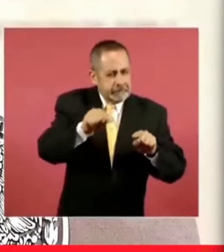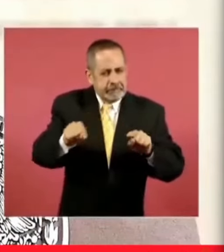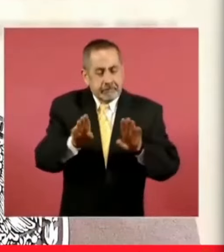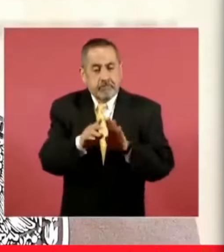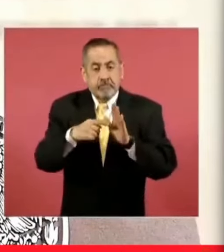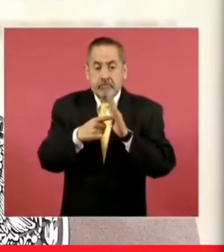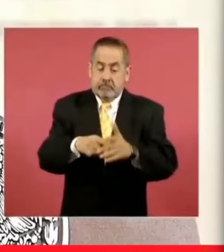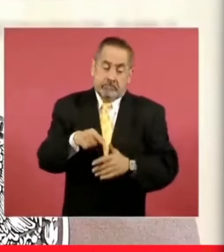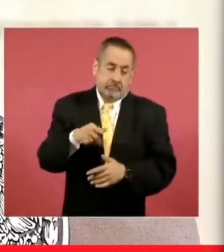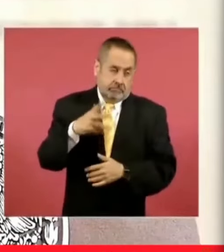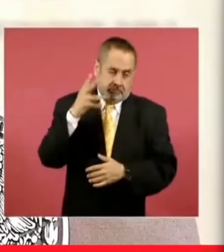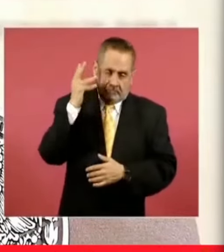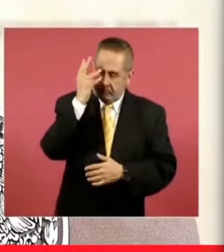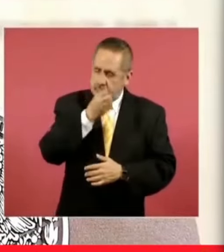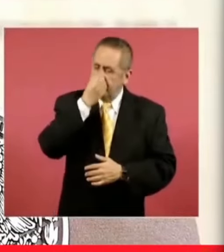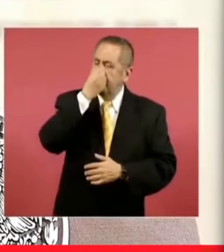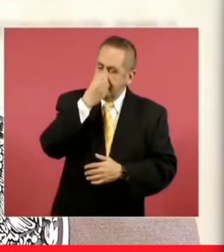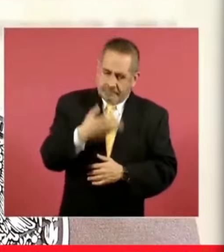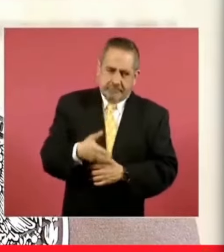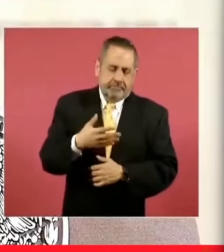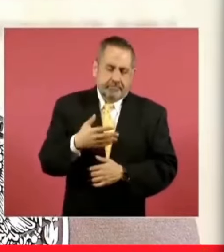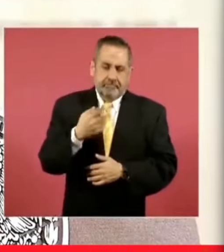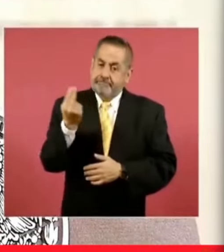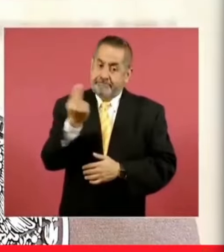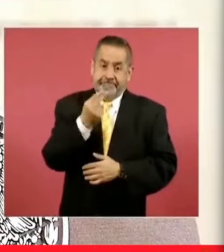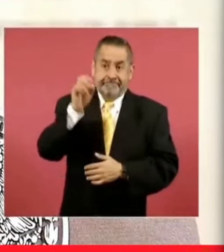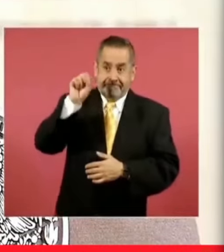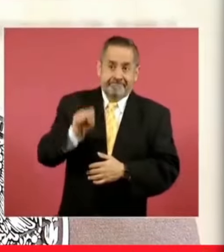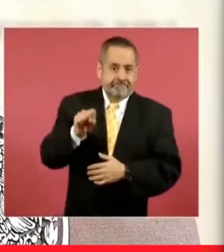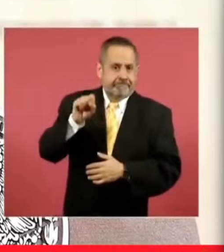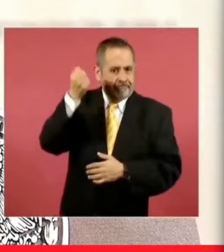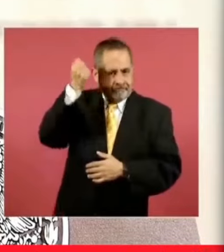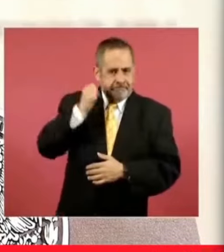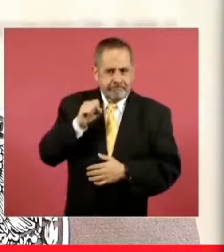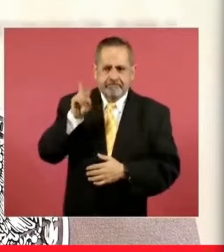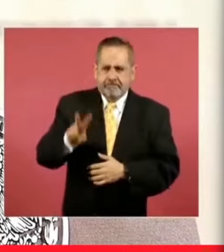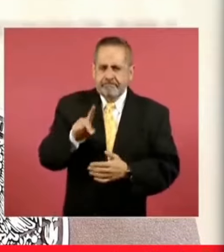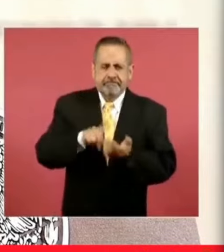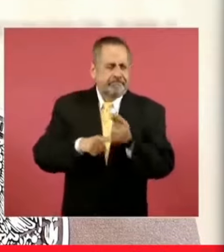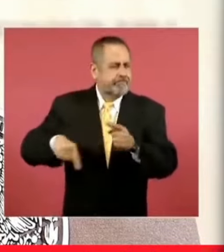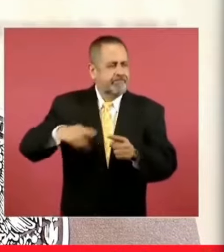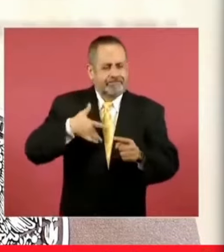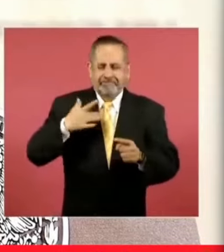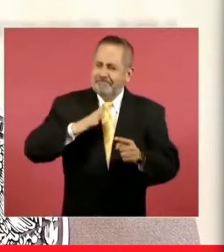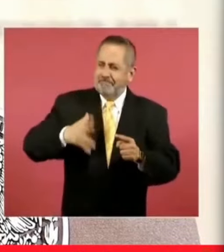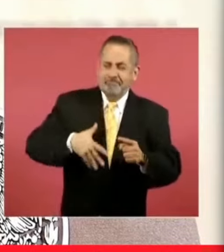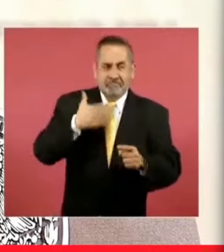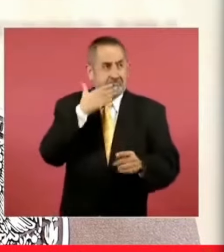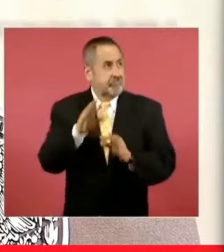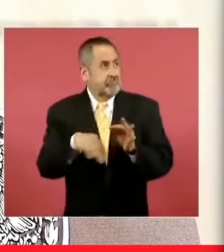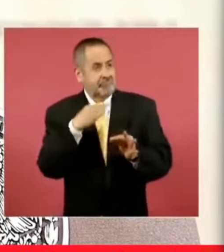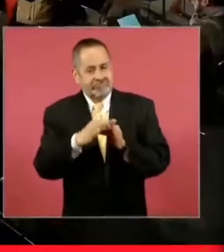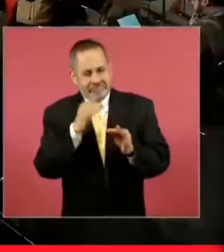Es una obra muy bonita y una obra muy necesaria para el sur de Sinaloa, entonces estamos muy orgullosos de ella.